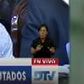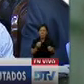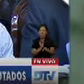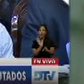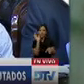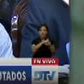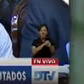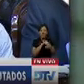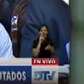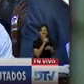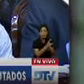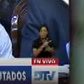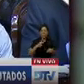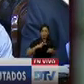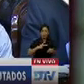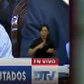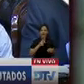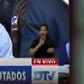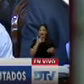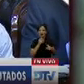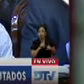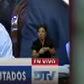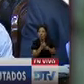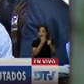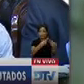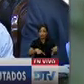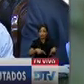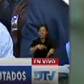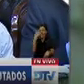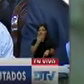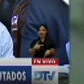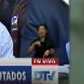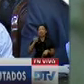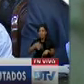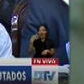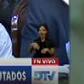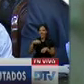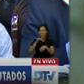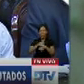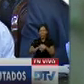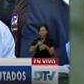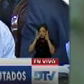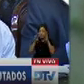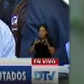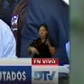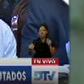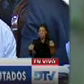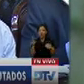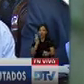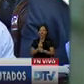otra la otra parte y muy importante sobre todo ahora antes que a efe con la vacuna es seguir con la media de